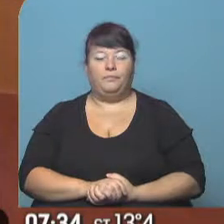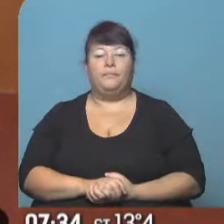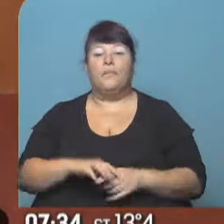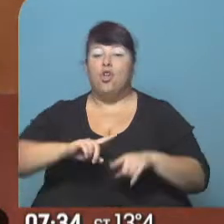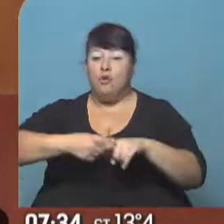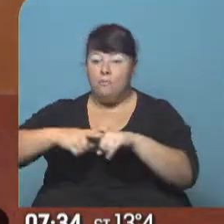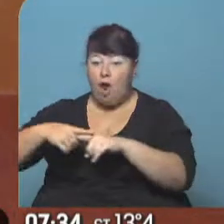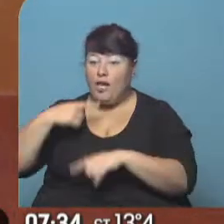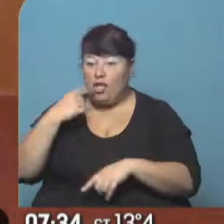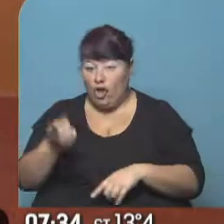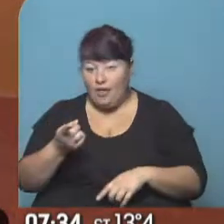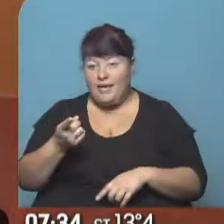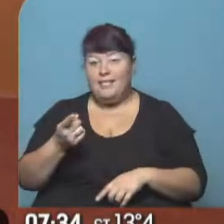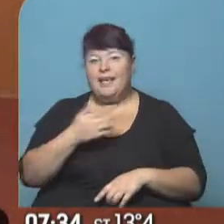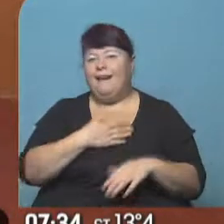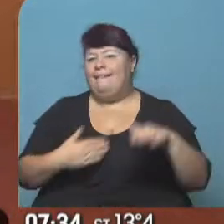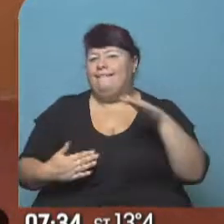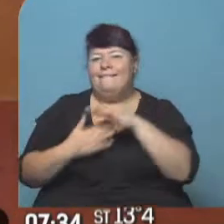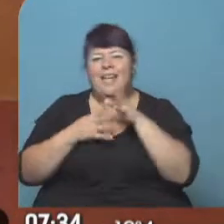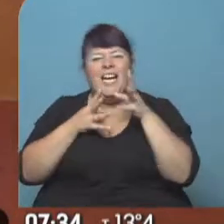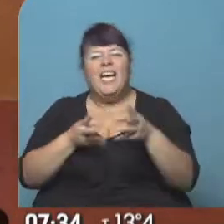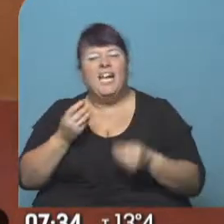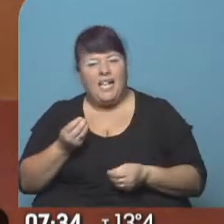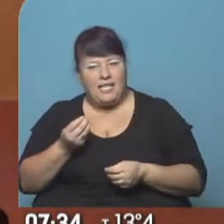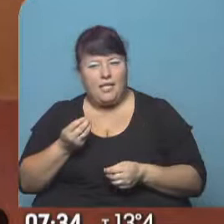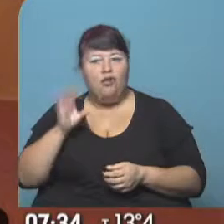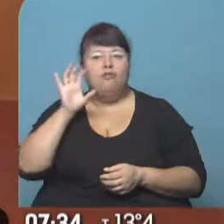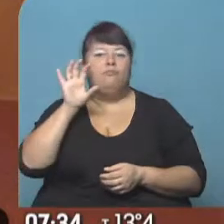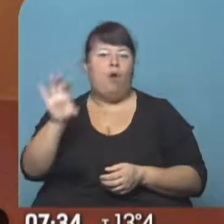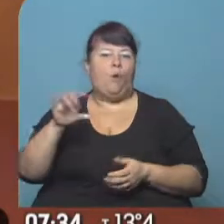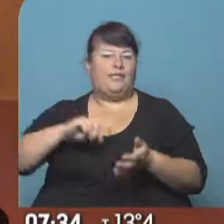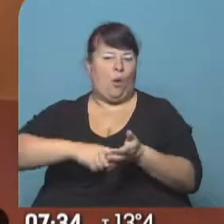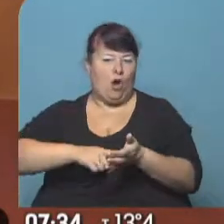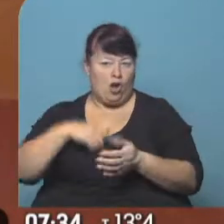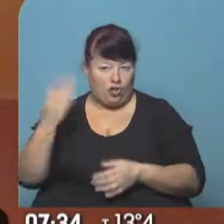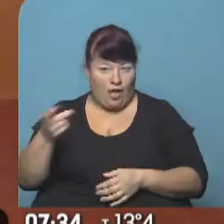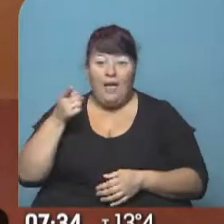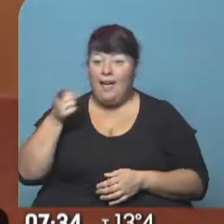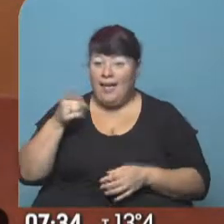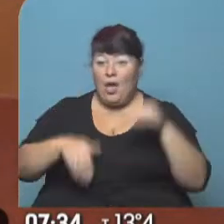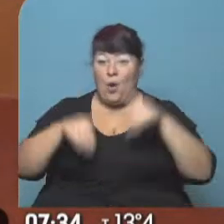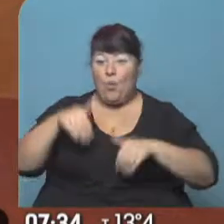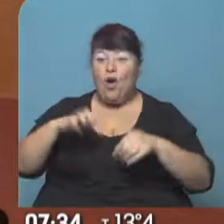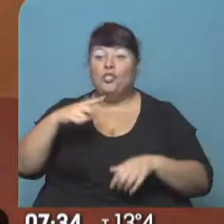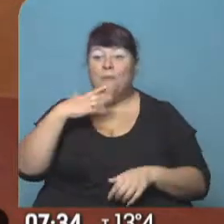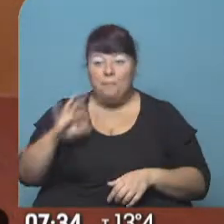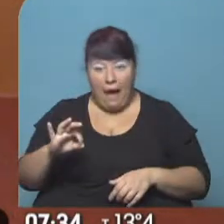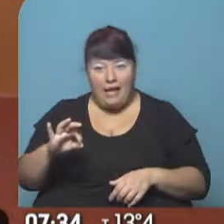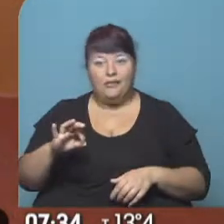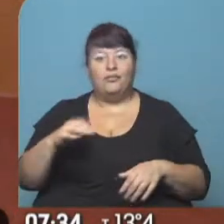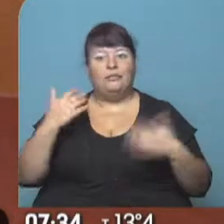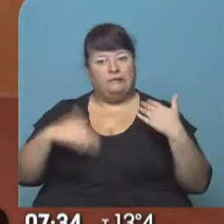Los políticos dicen que la madre de todas las batallas es la provincia de Buenos Aires. Allí en las elecciones PASO